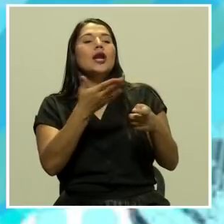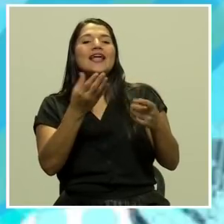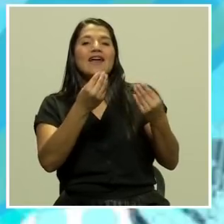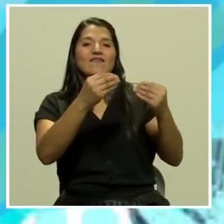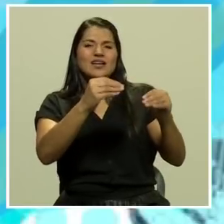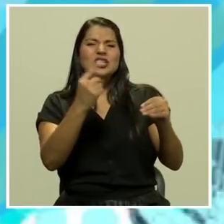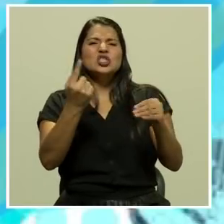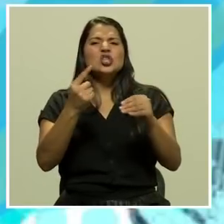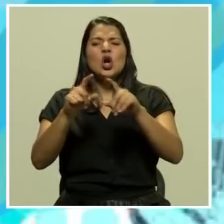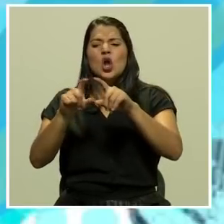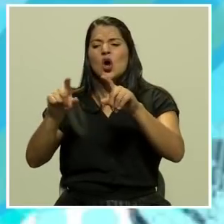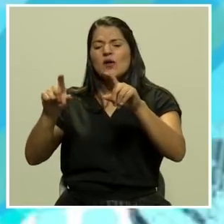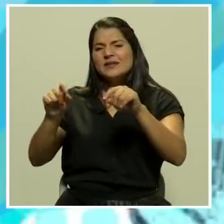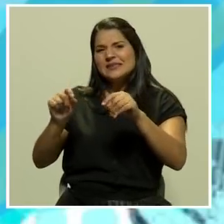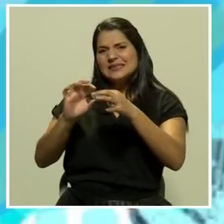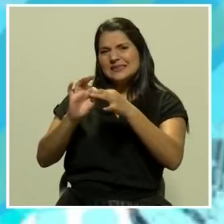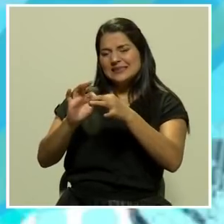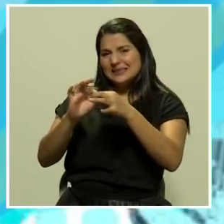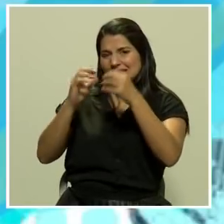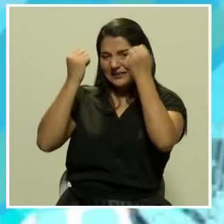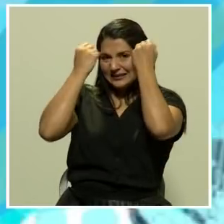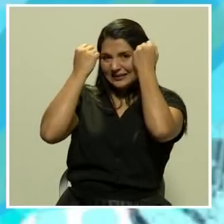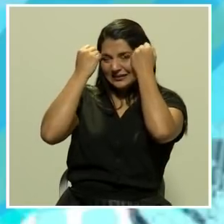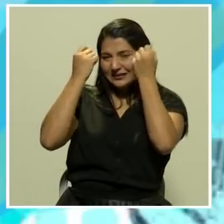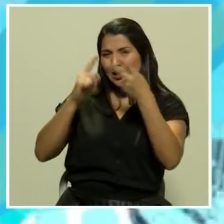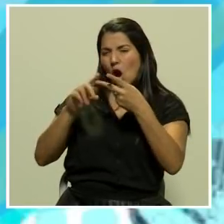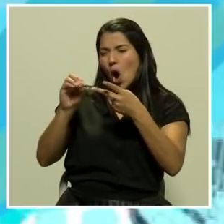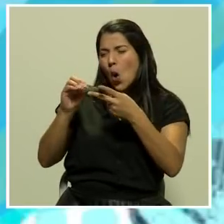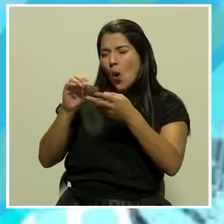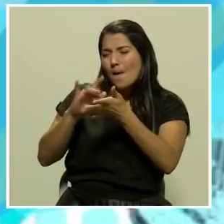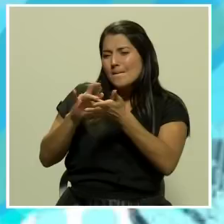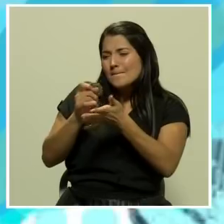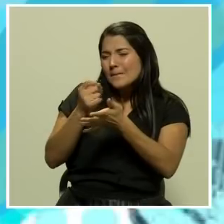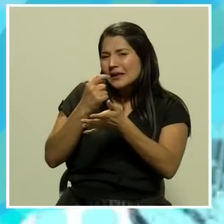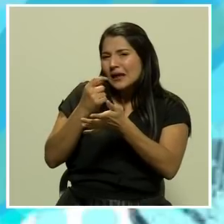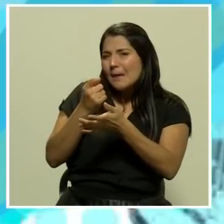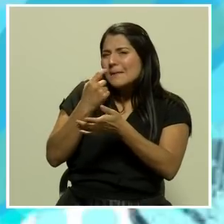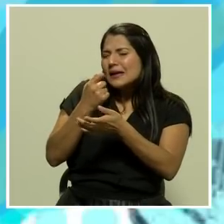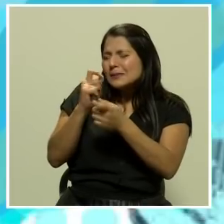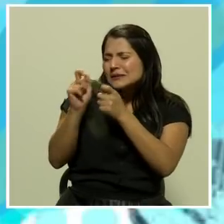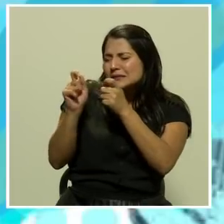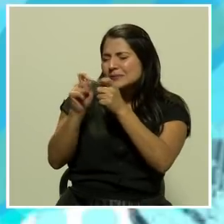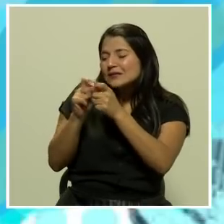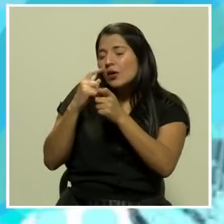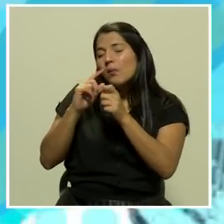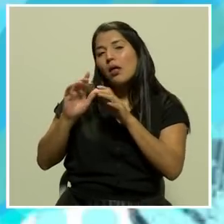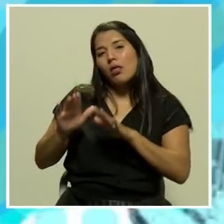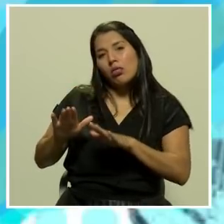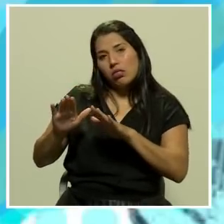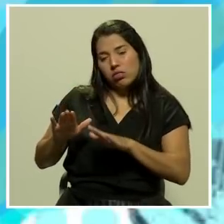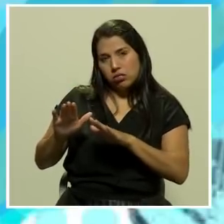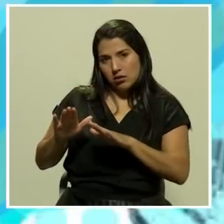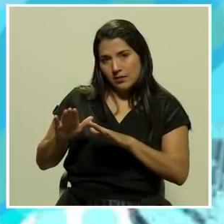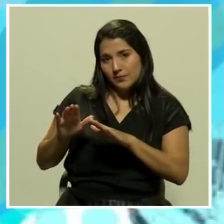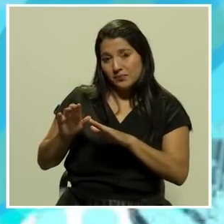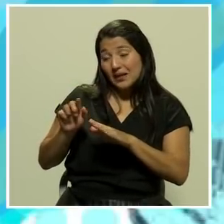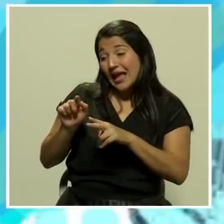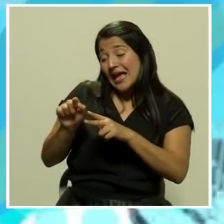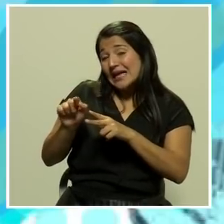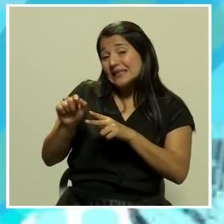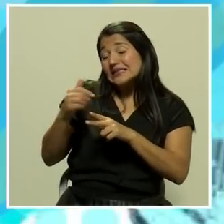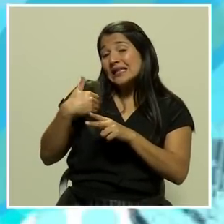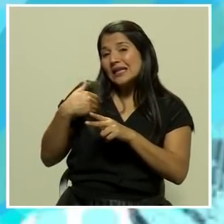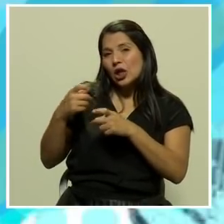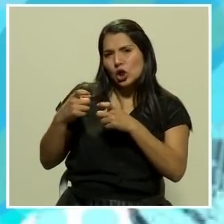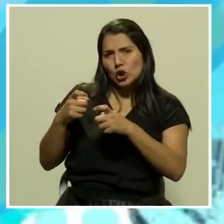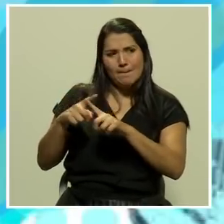psicotrópicos o para medicamentos específicos que te tranquilizan. Básicamente ese es el tipo de control, el resto no hay control,